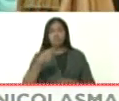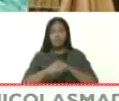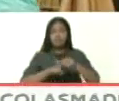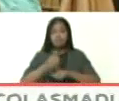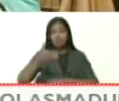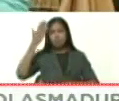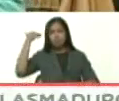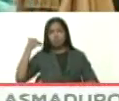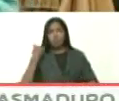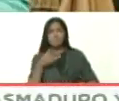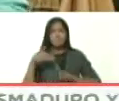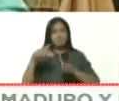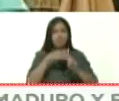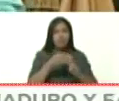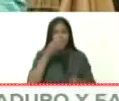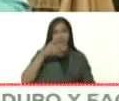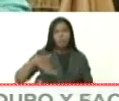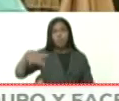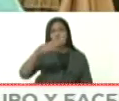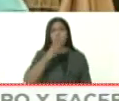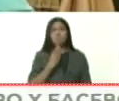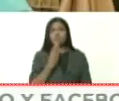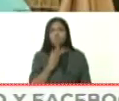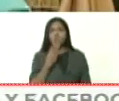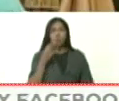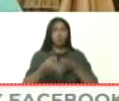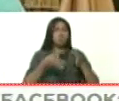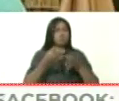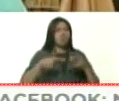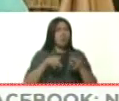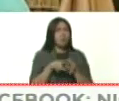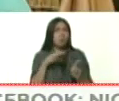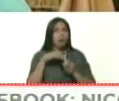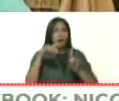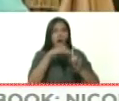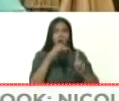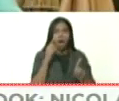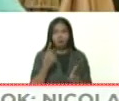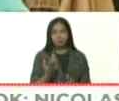Perseguían al pueblo judío y justificaban su persecución.